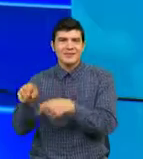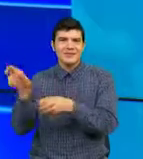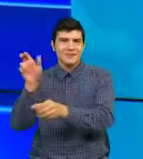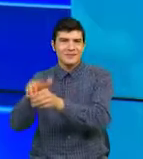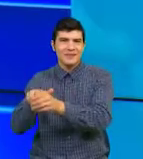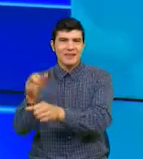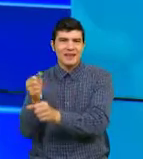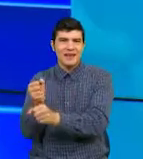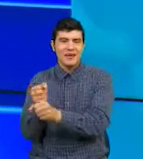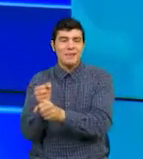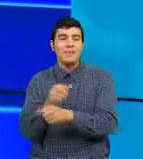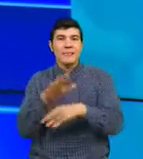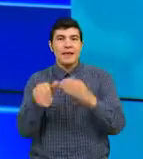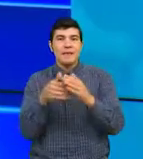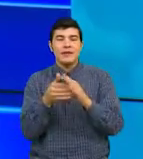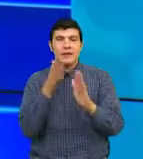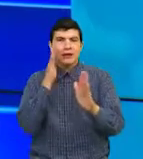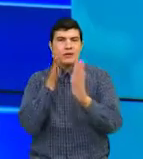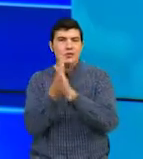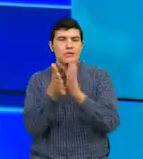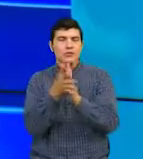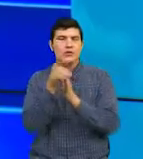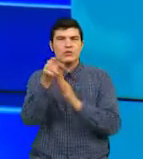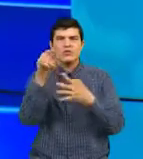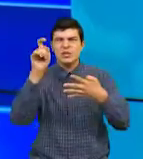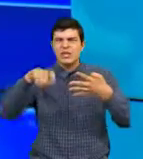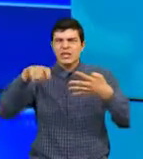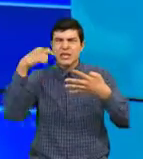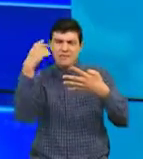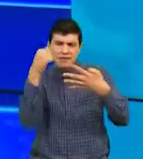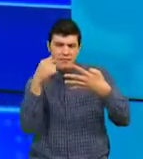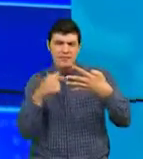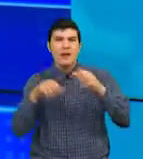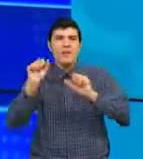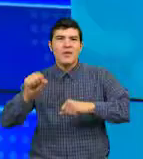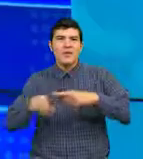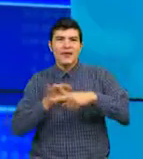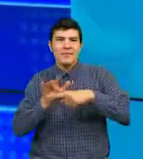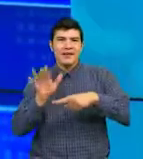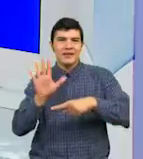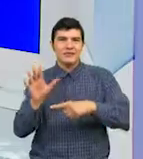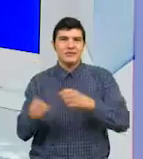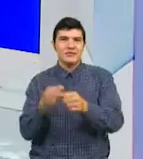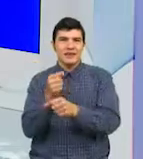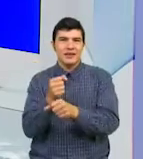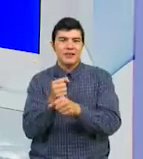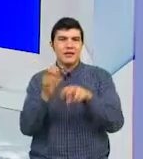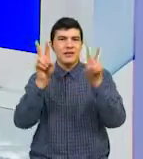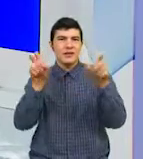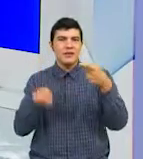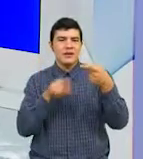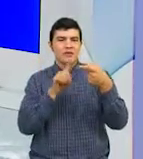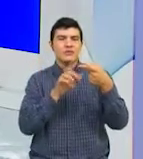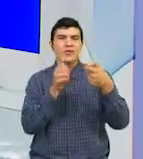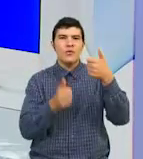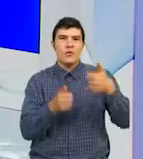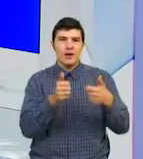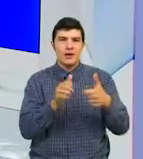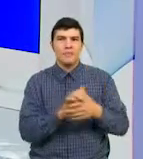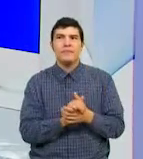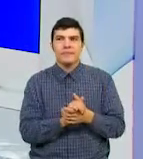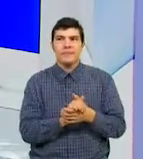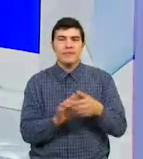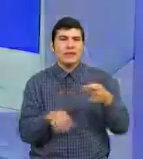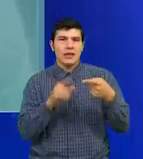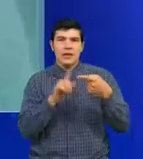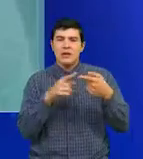vacantes. De igual manera vamos a darles a conocer los requisitos que se necesitan para poder aplicar a estas vacantes. Tiene que ver, primero que todo, pues es sin límite de